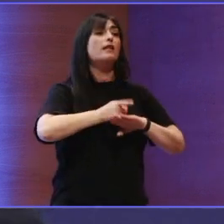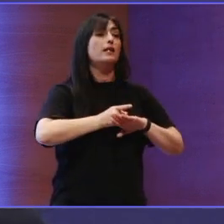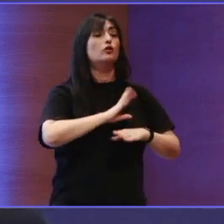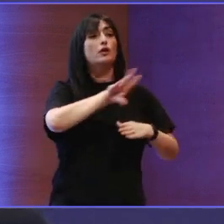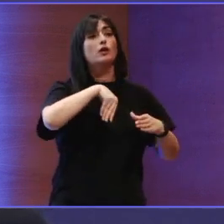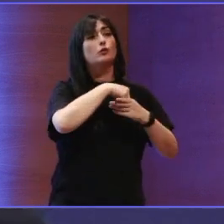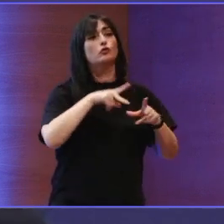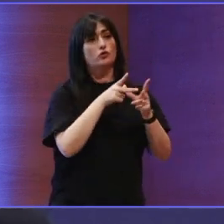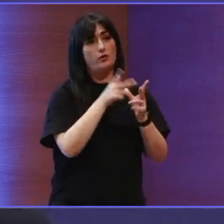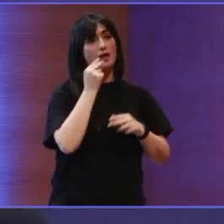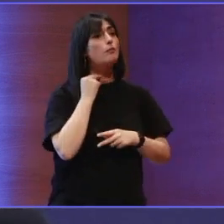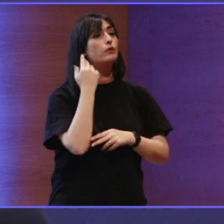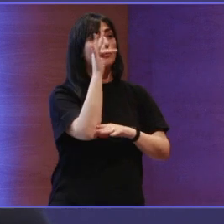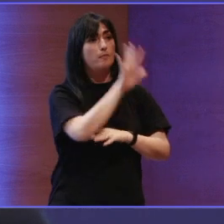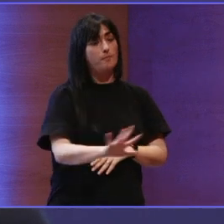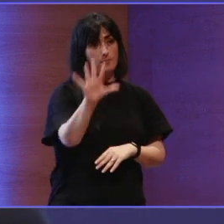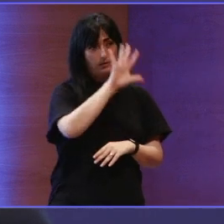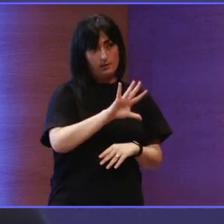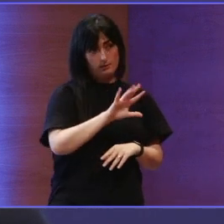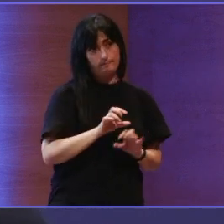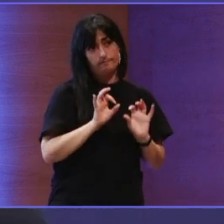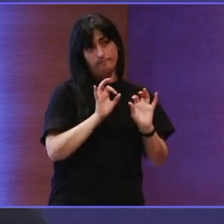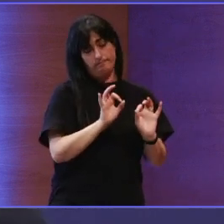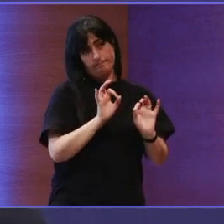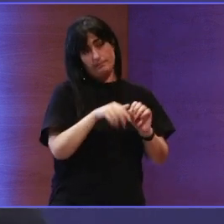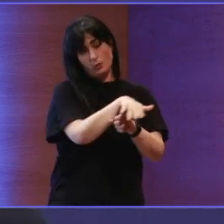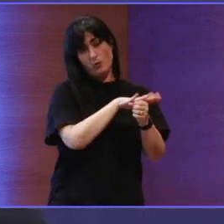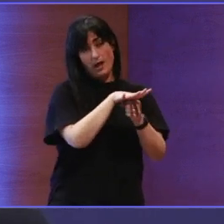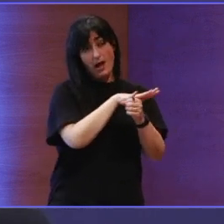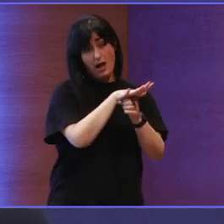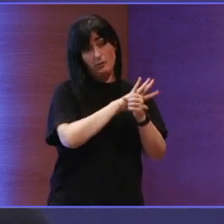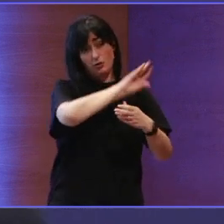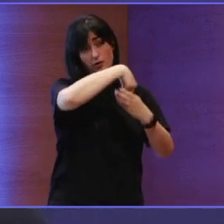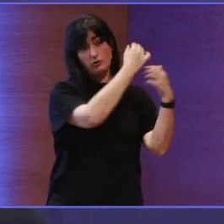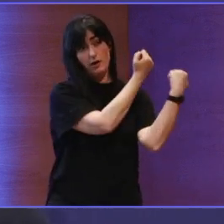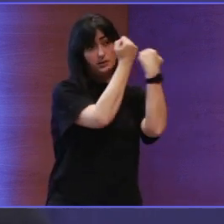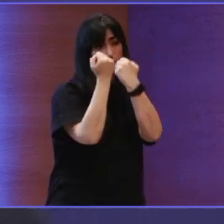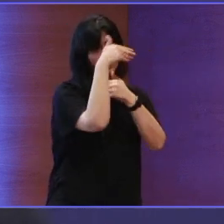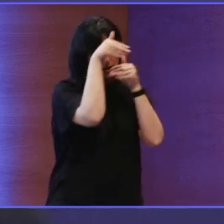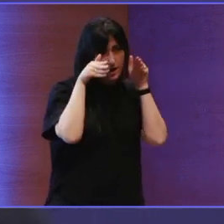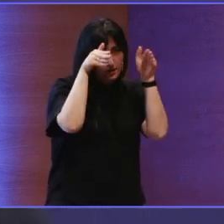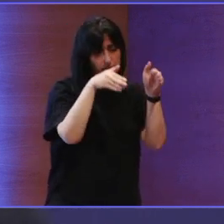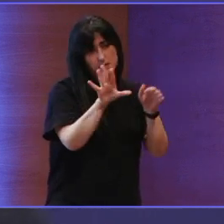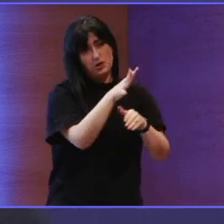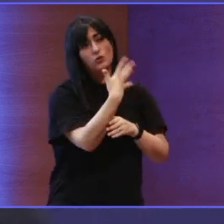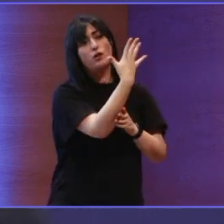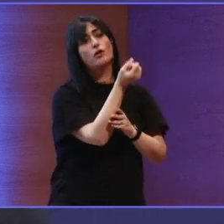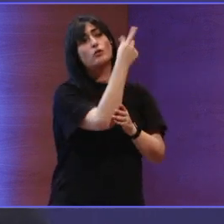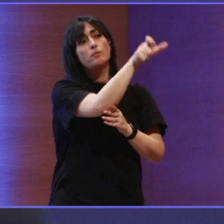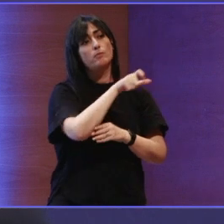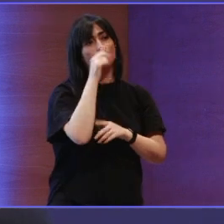Vizcaya es un eh un ámbito de la Administración que atiende en torno a unas 5000 personas al